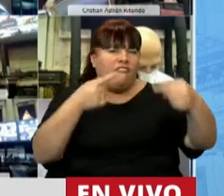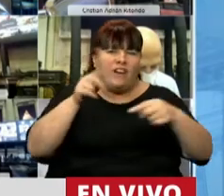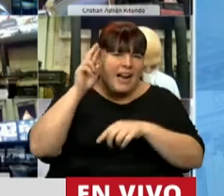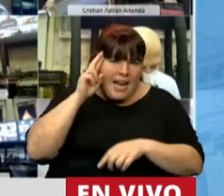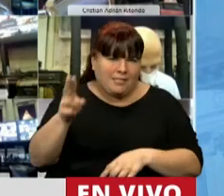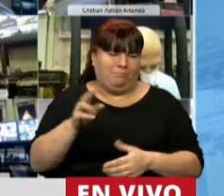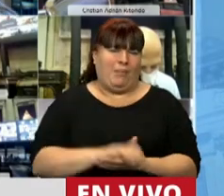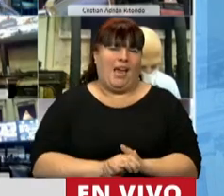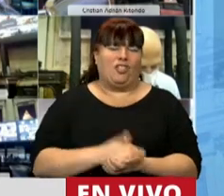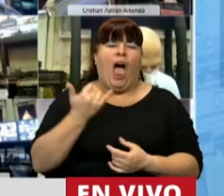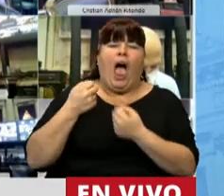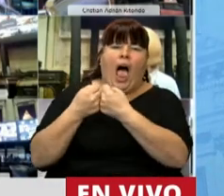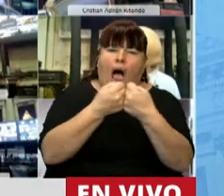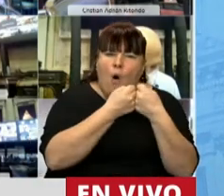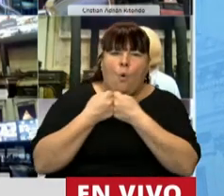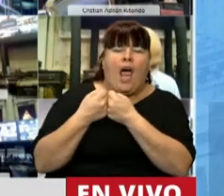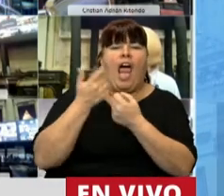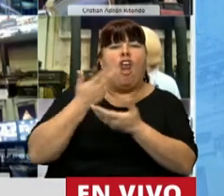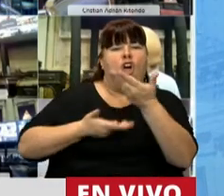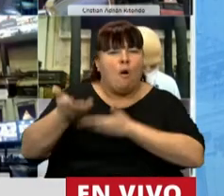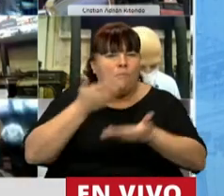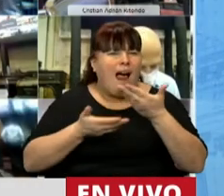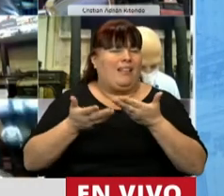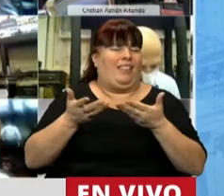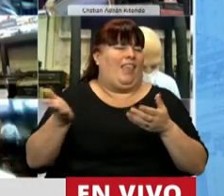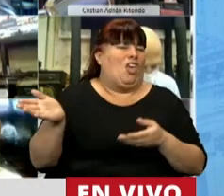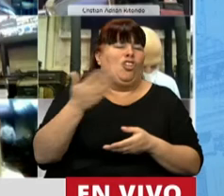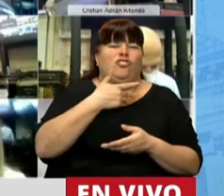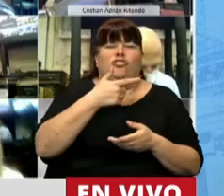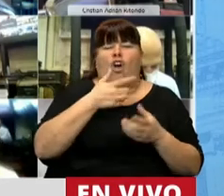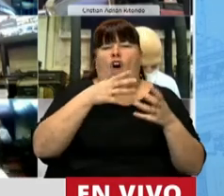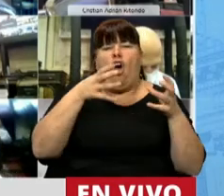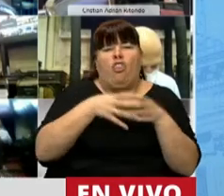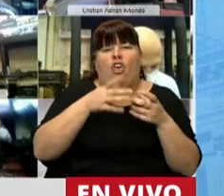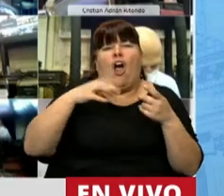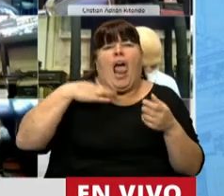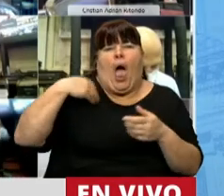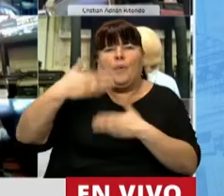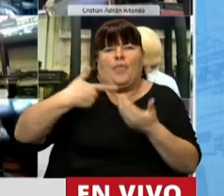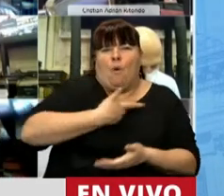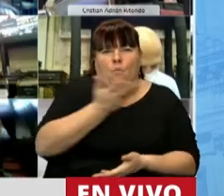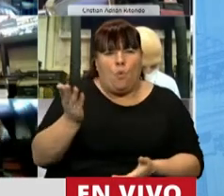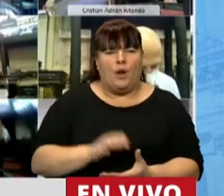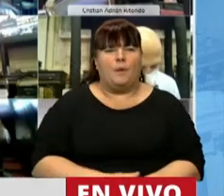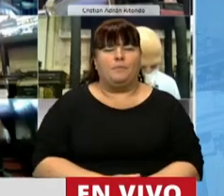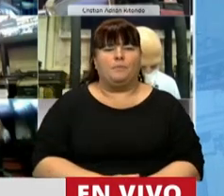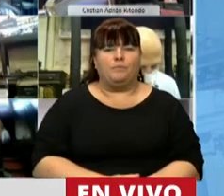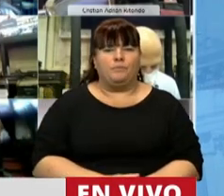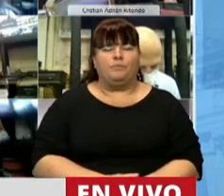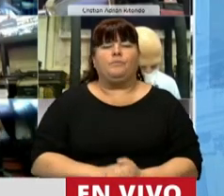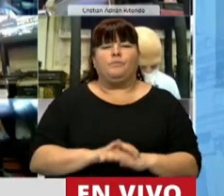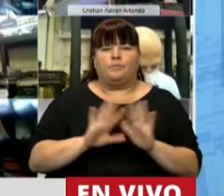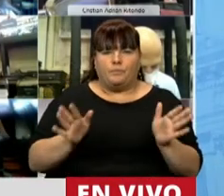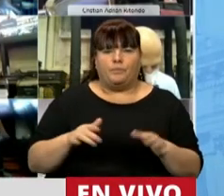diferencias, fundando acuerdos en valores compartidos en todos los niveles y campos de la vida pública. Ahora